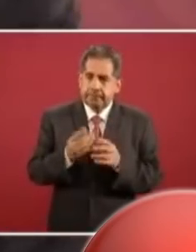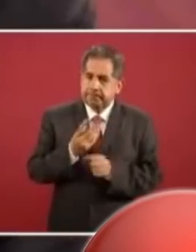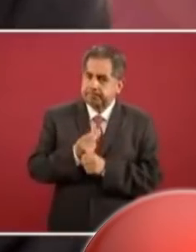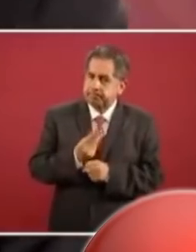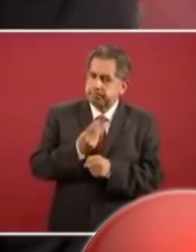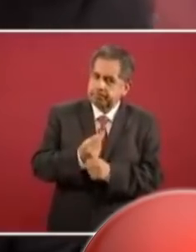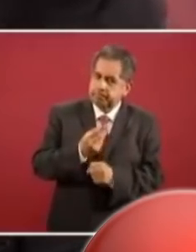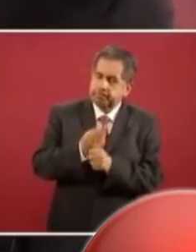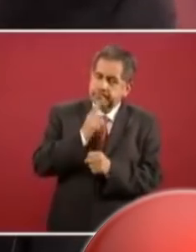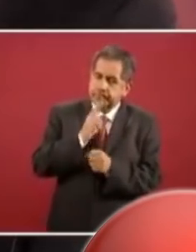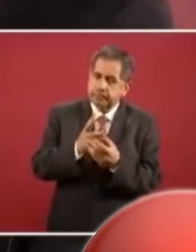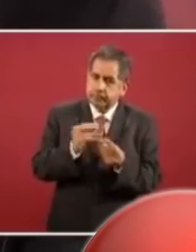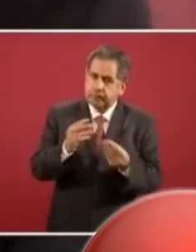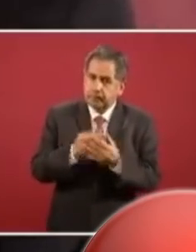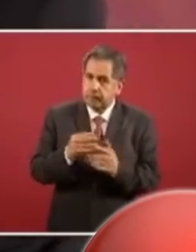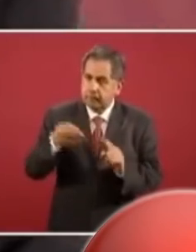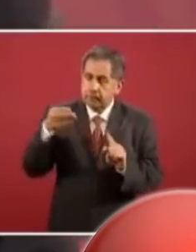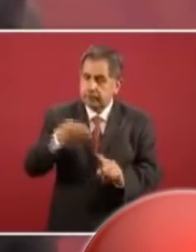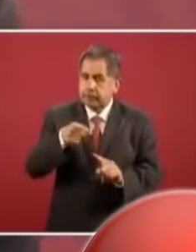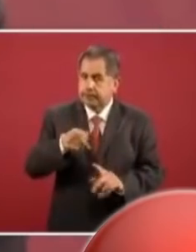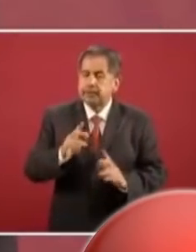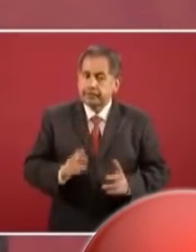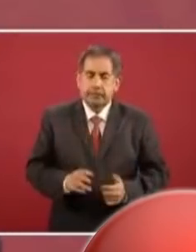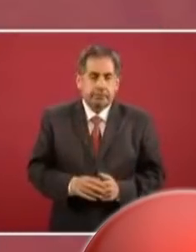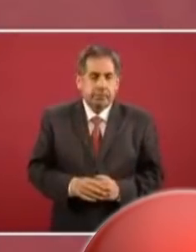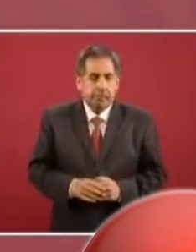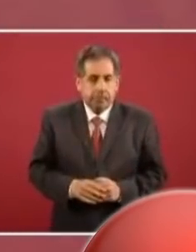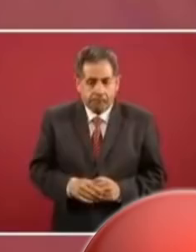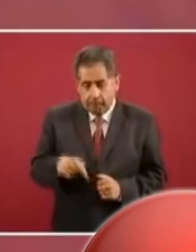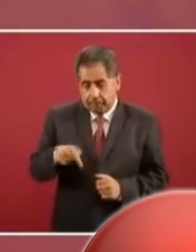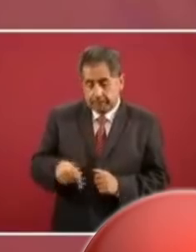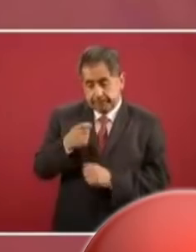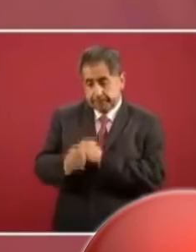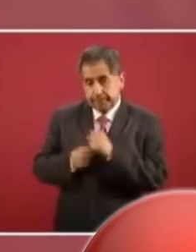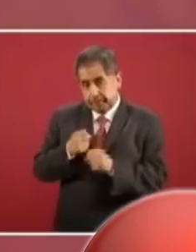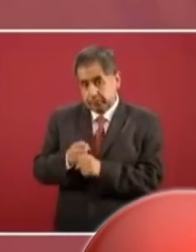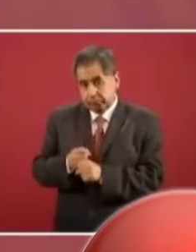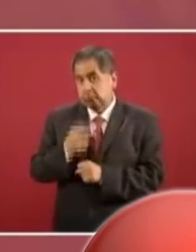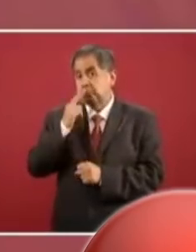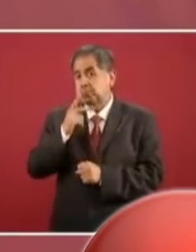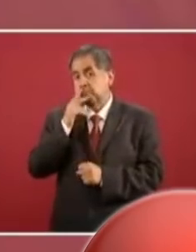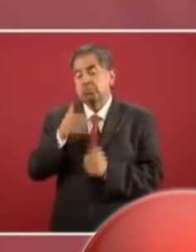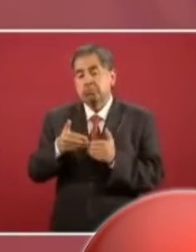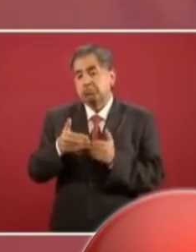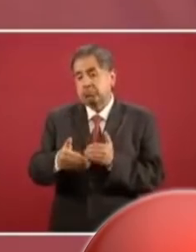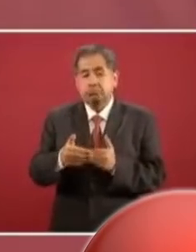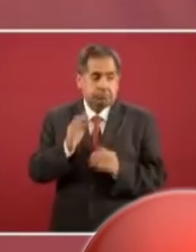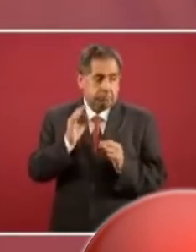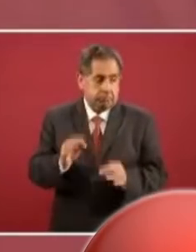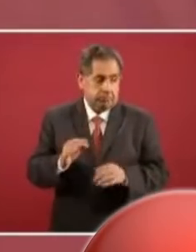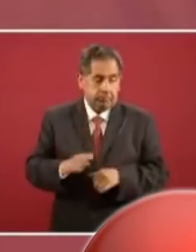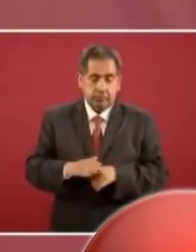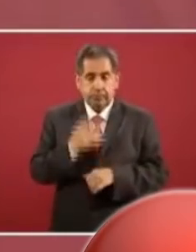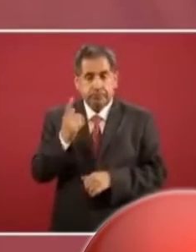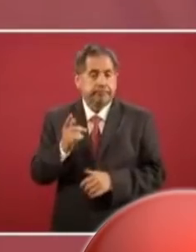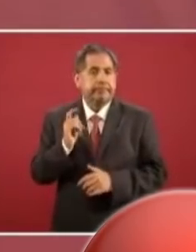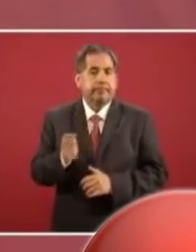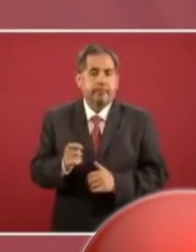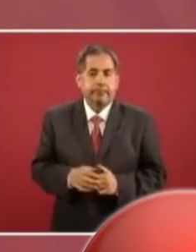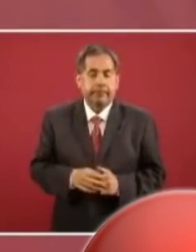está trabajando en ese sentido. Este año se ha avanzado porque